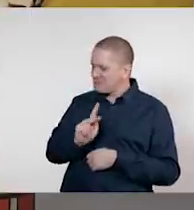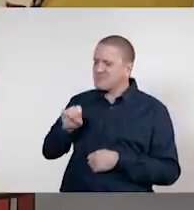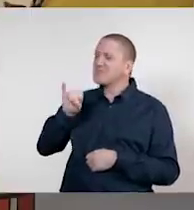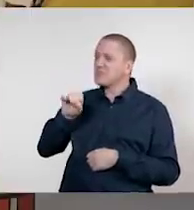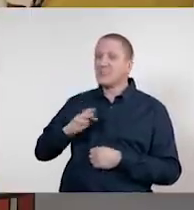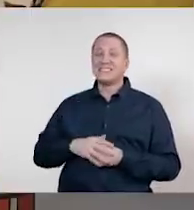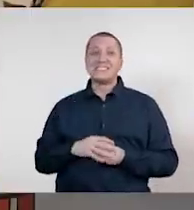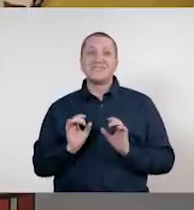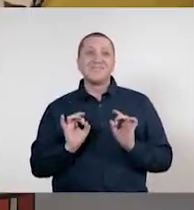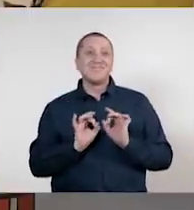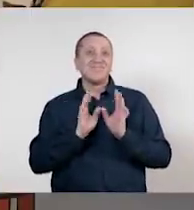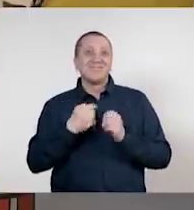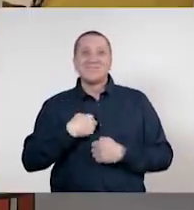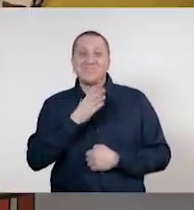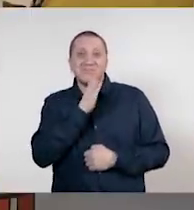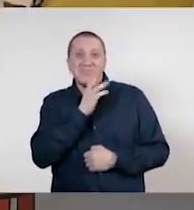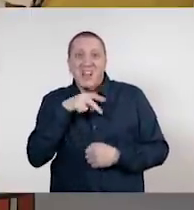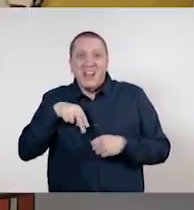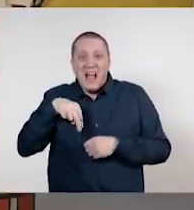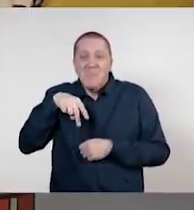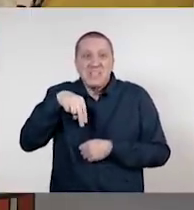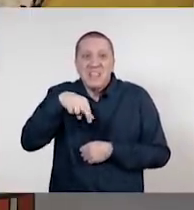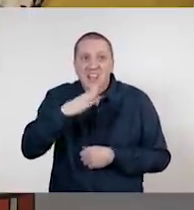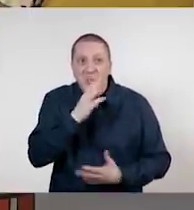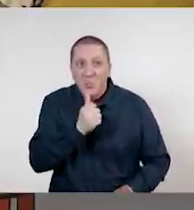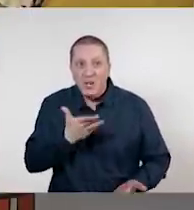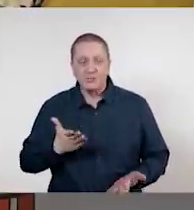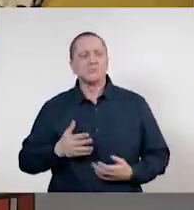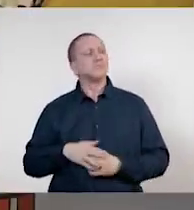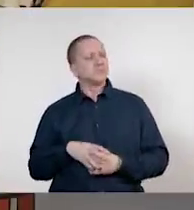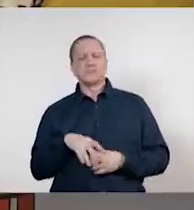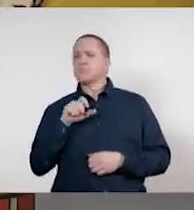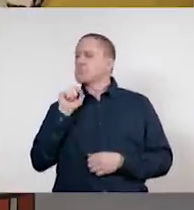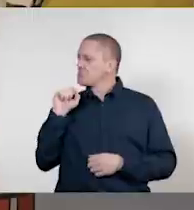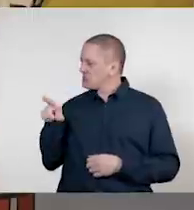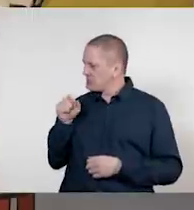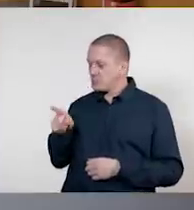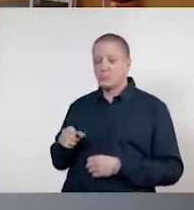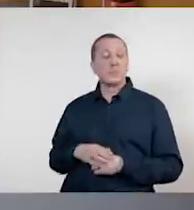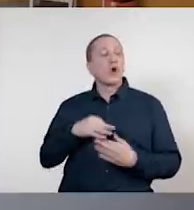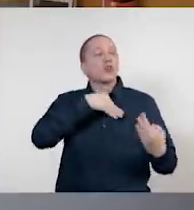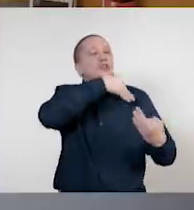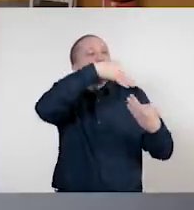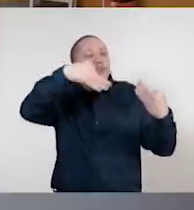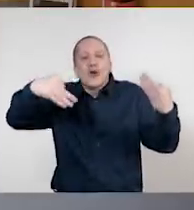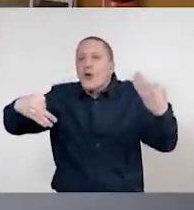supuesto. ¿Y si no puedo caminar? Sí, por supuesto, claro. ¿Y si...?